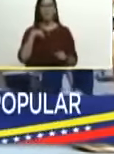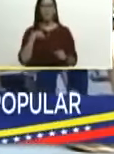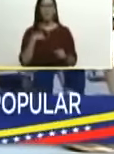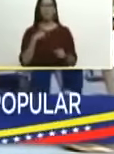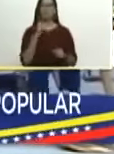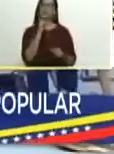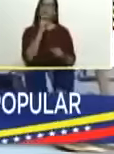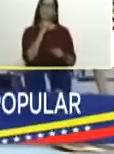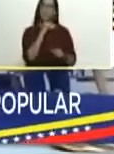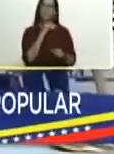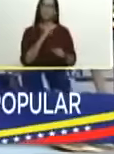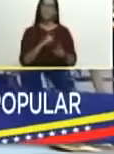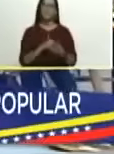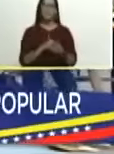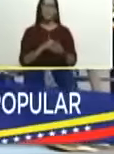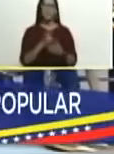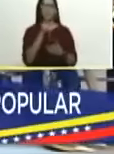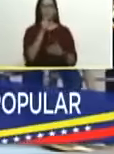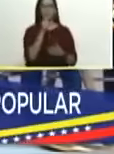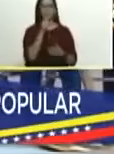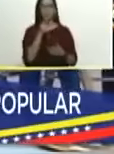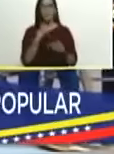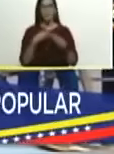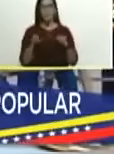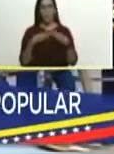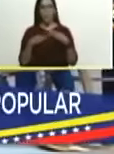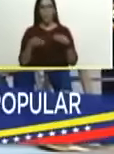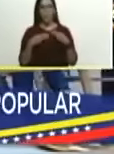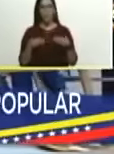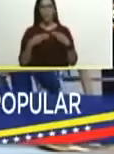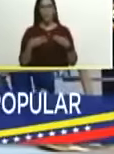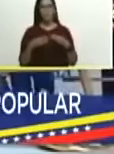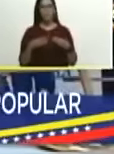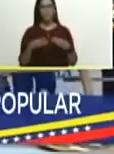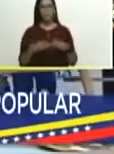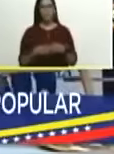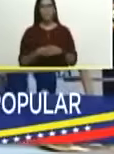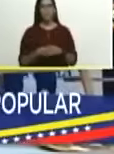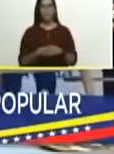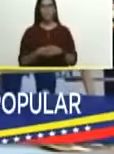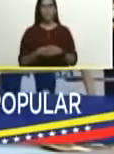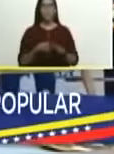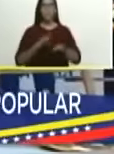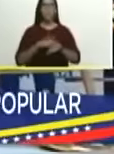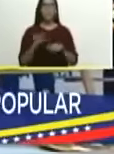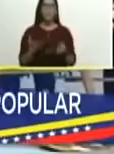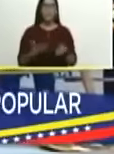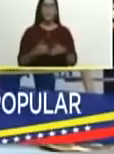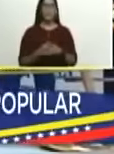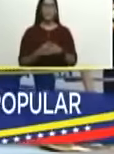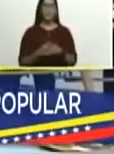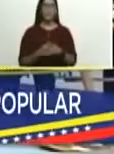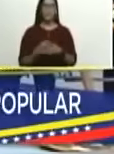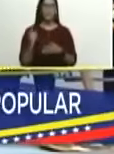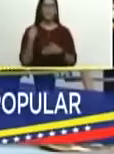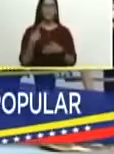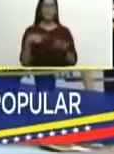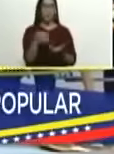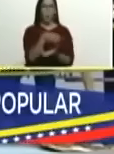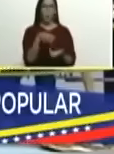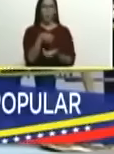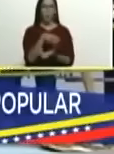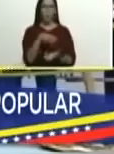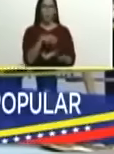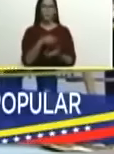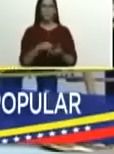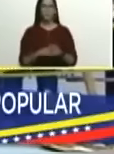nombre de consulta pública, pero al final es lo mismo porque priorizamos los problemas,